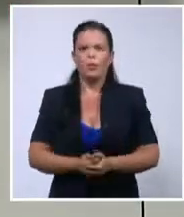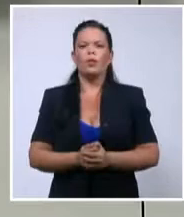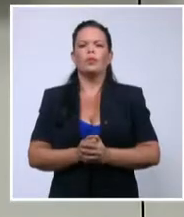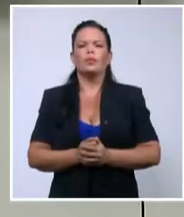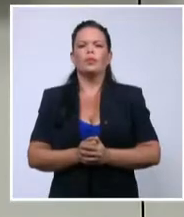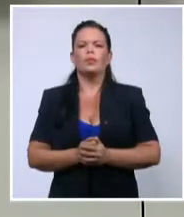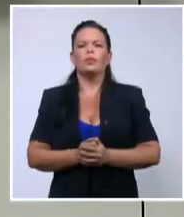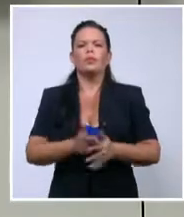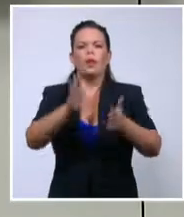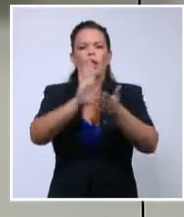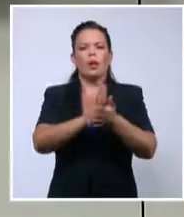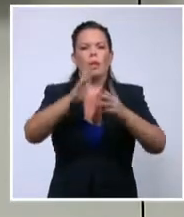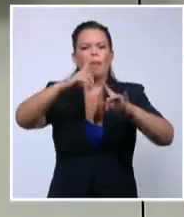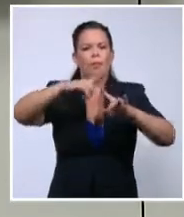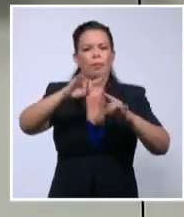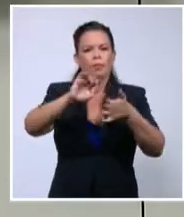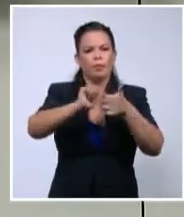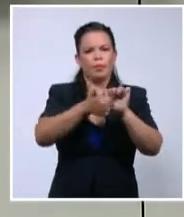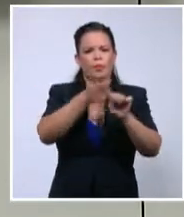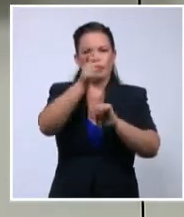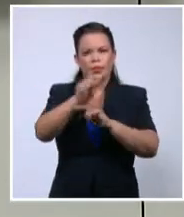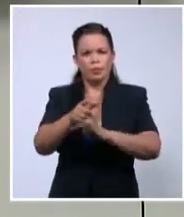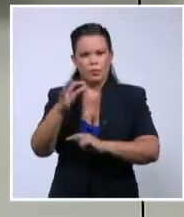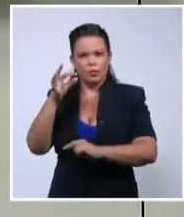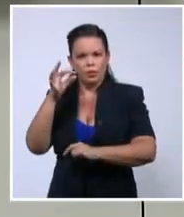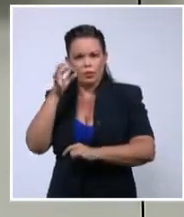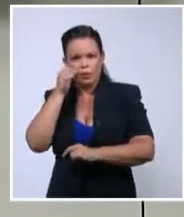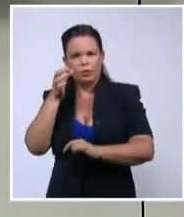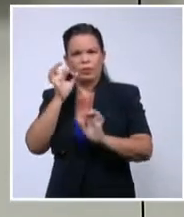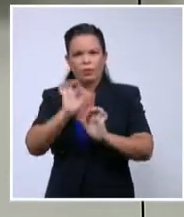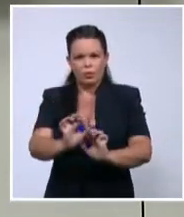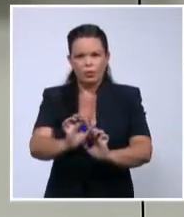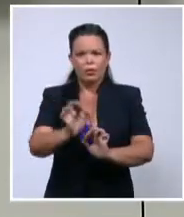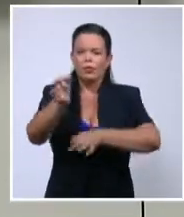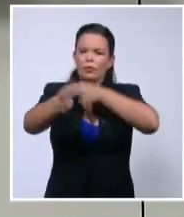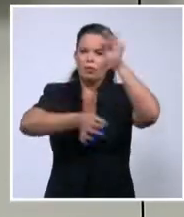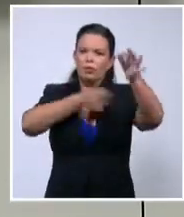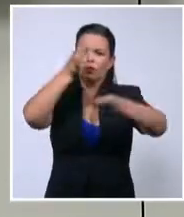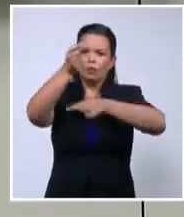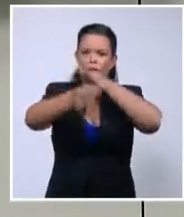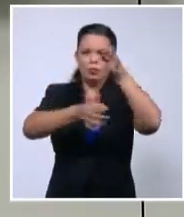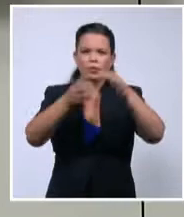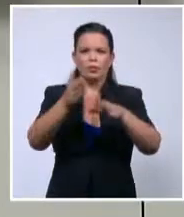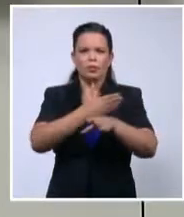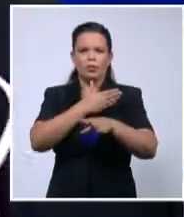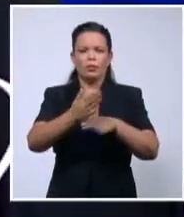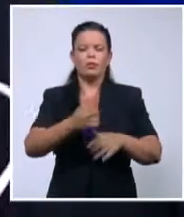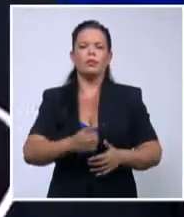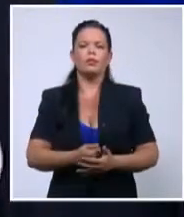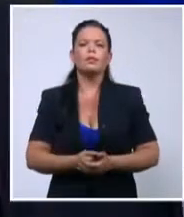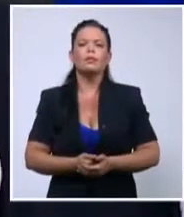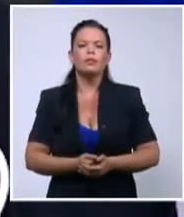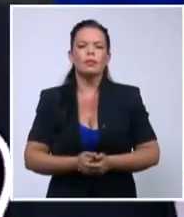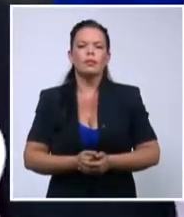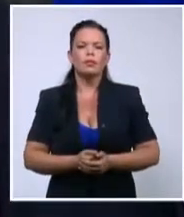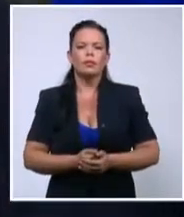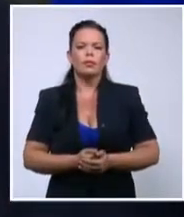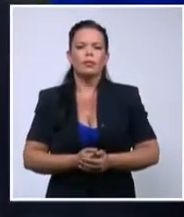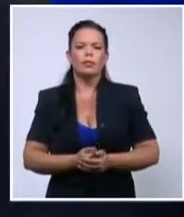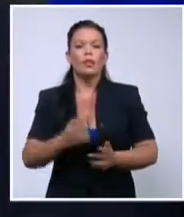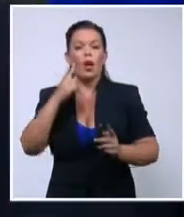en Matanzas, obtuvo declaraciones exclusivas para este espacio del comisionado nacional Rafael Manso. El objetivo es,